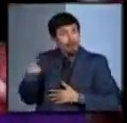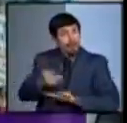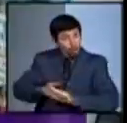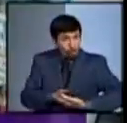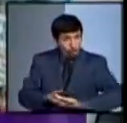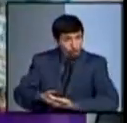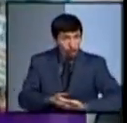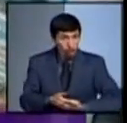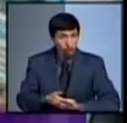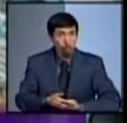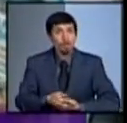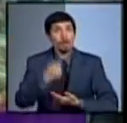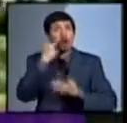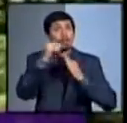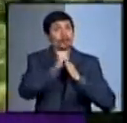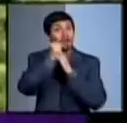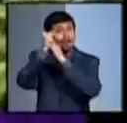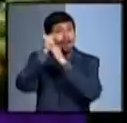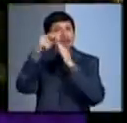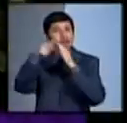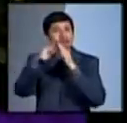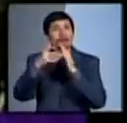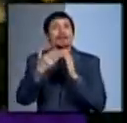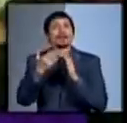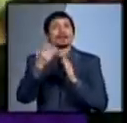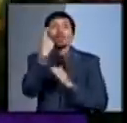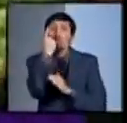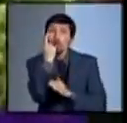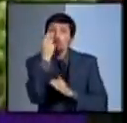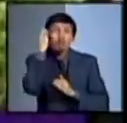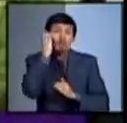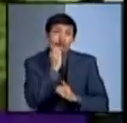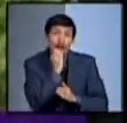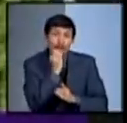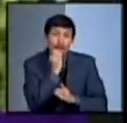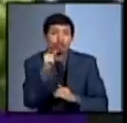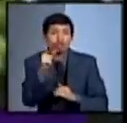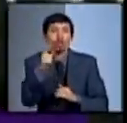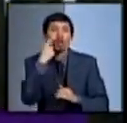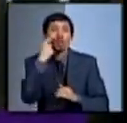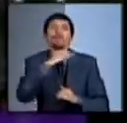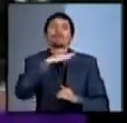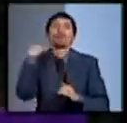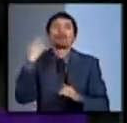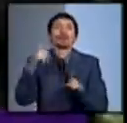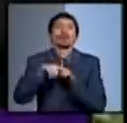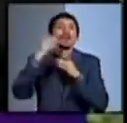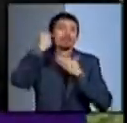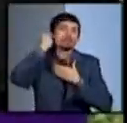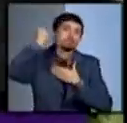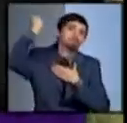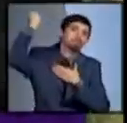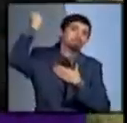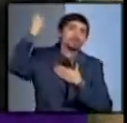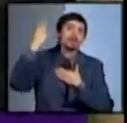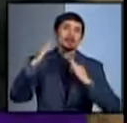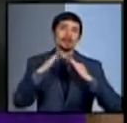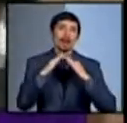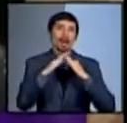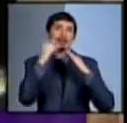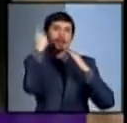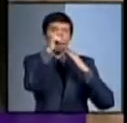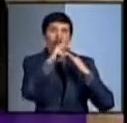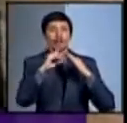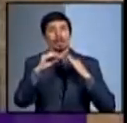guagua. Sin embargo, el cabecilla es encontrado recién el 1 de mayo, muerto tras ahorcarse en una casona abandonada